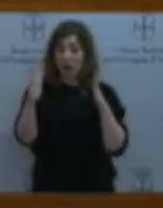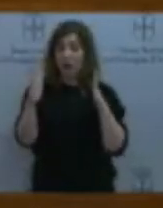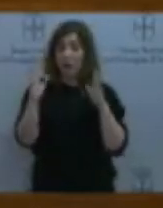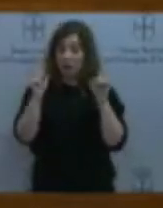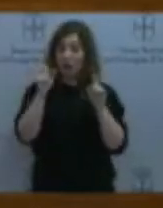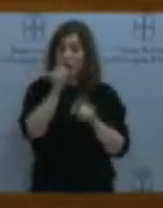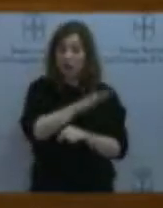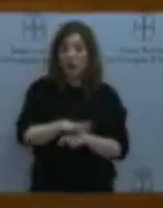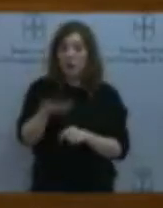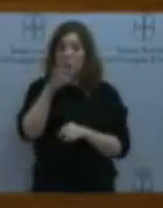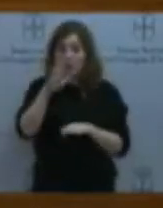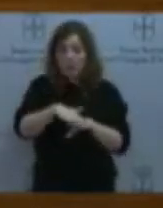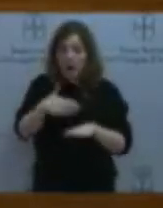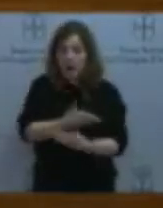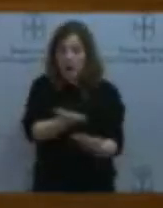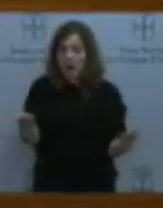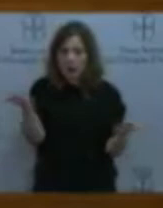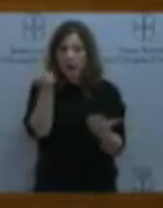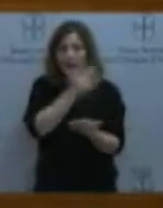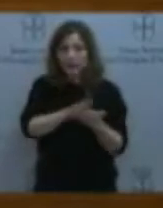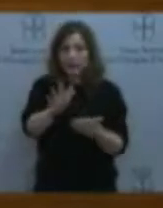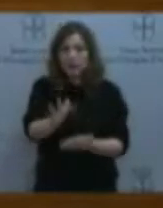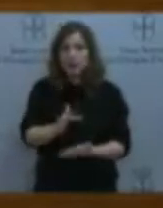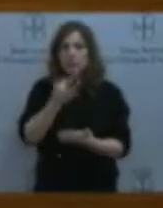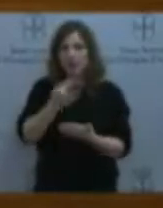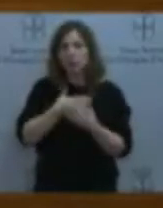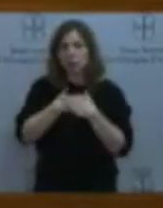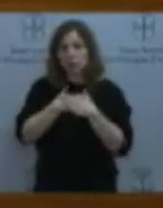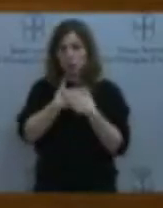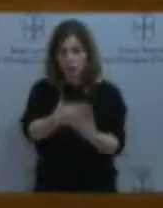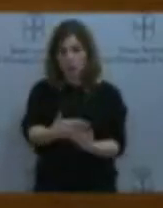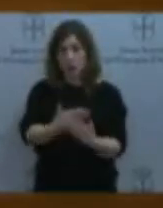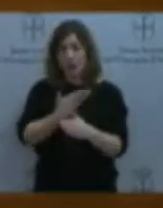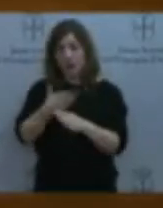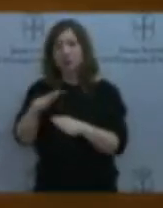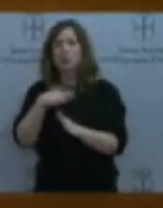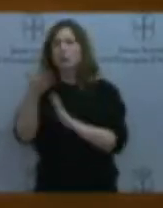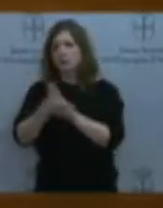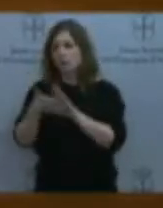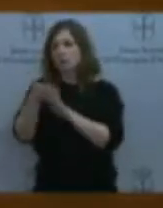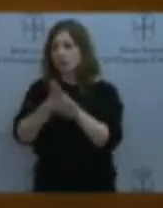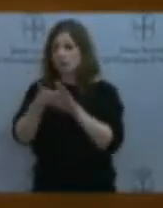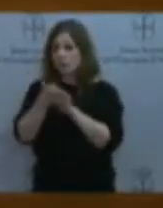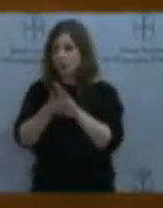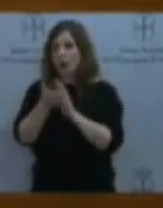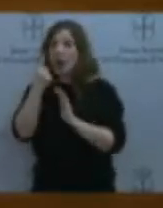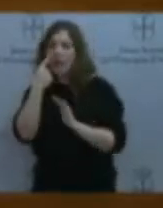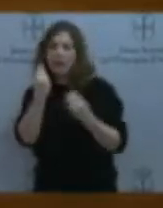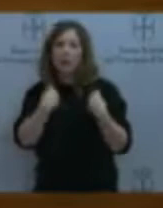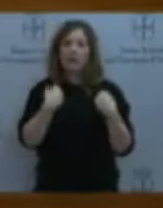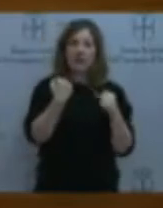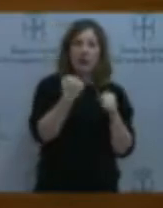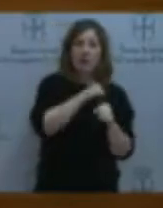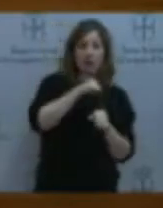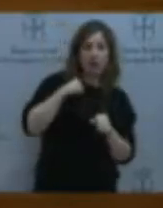gratuita y, por supuesto, voluntaria. Todo lo demás se puede hablar Se puede hablar cómo conciliar la vida